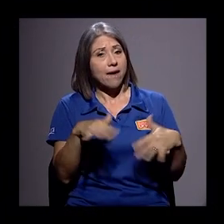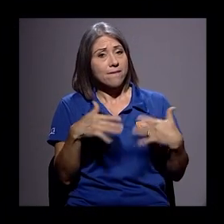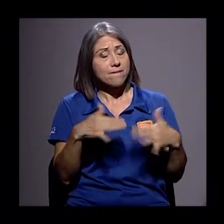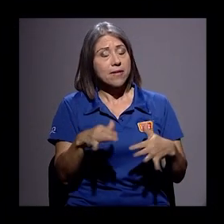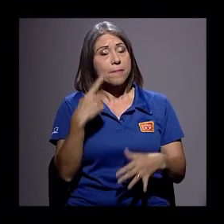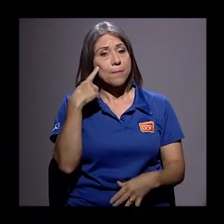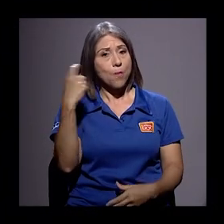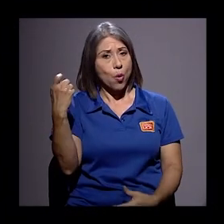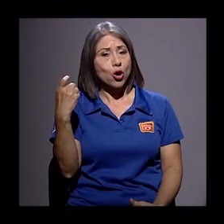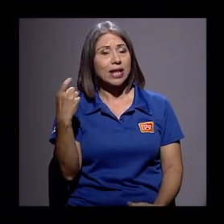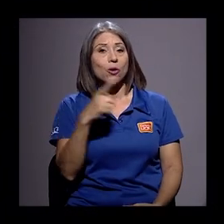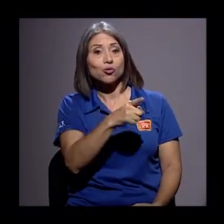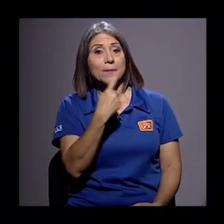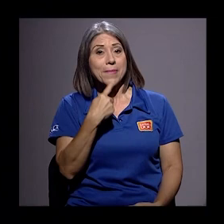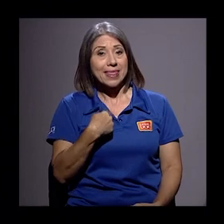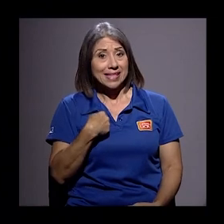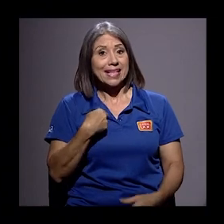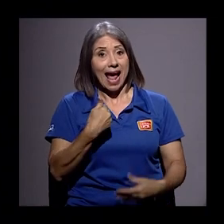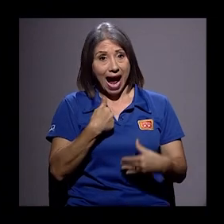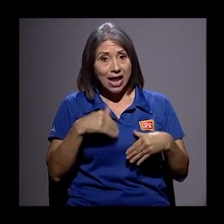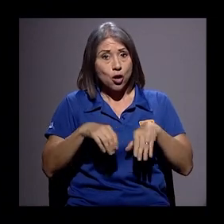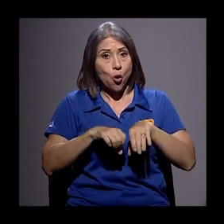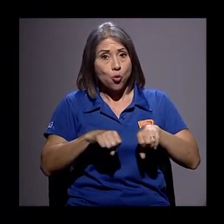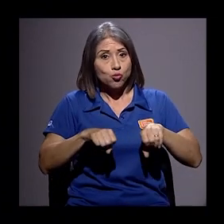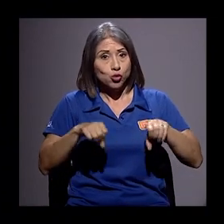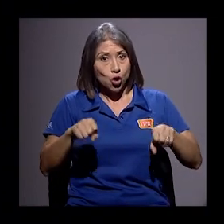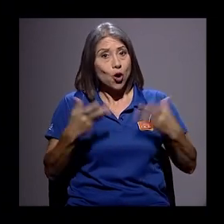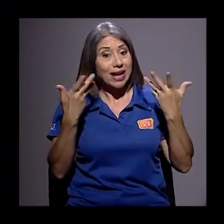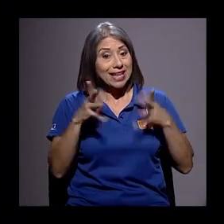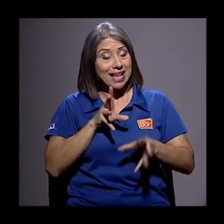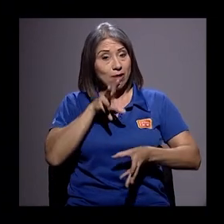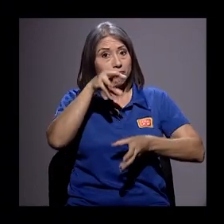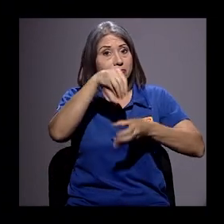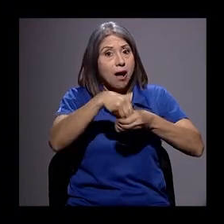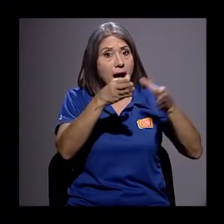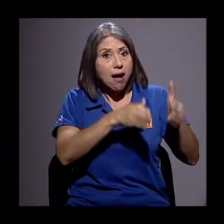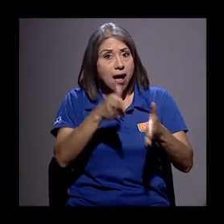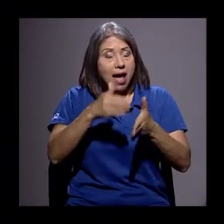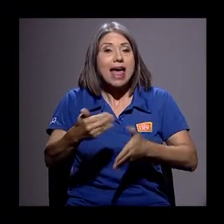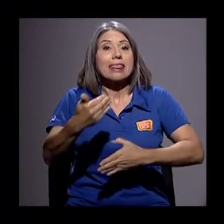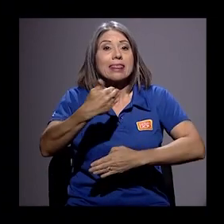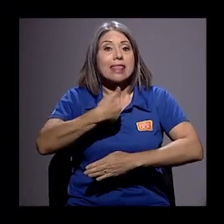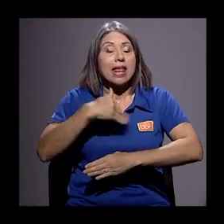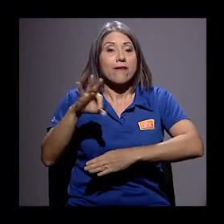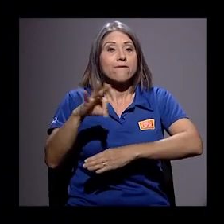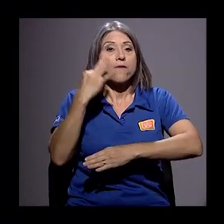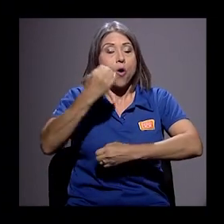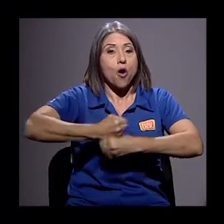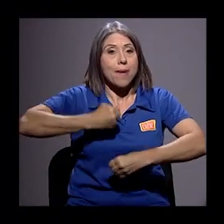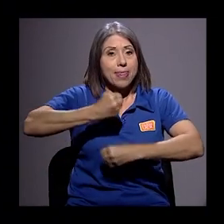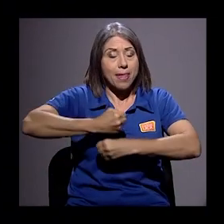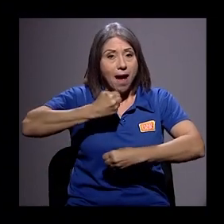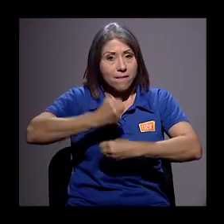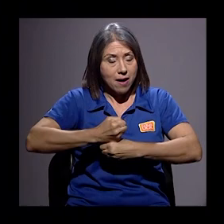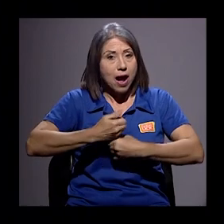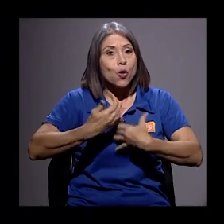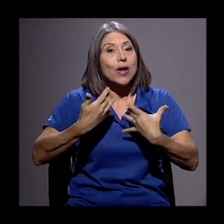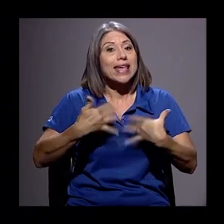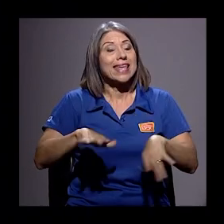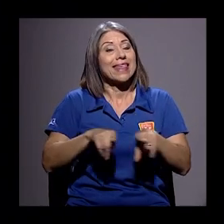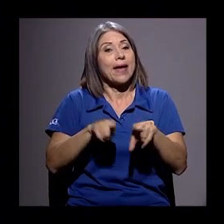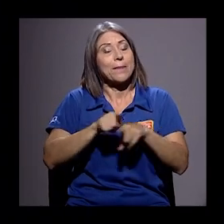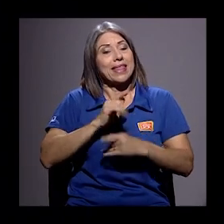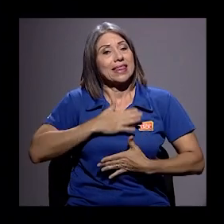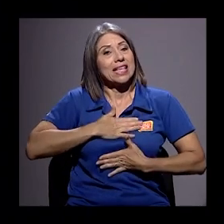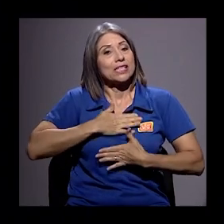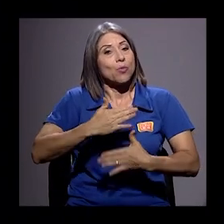qué usted me dice que hay una corrupción que está sistematizada y que tiene toda una plataforma de trabajo que inclusive está dispuesta a